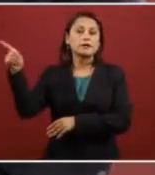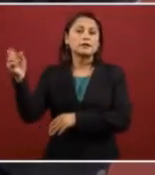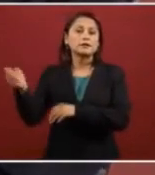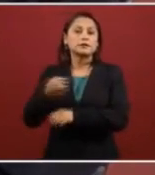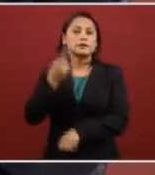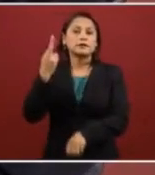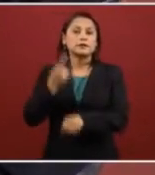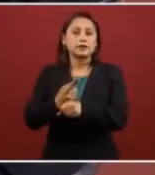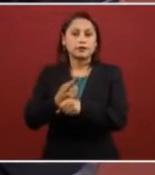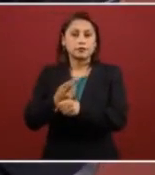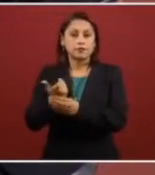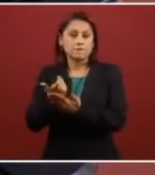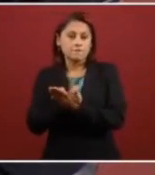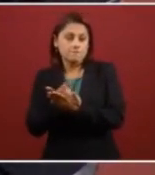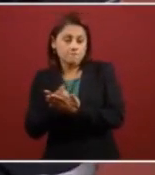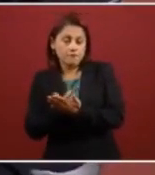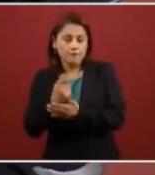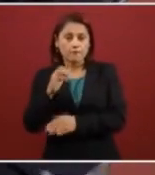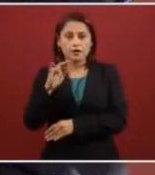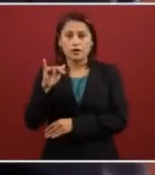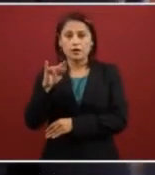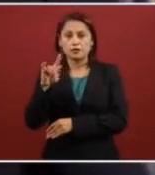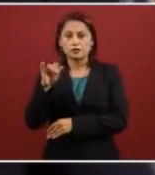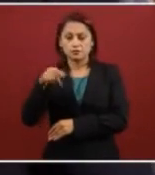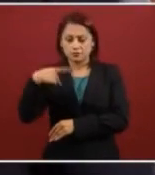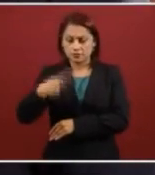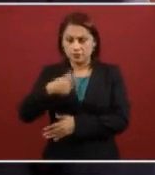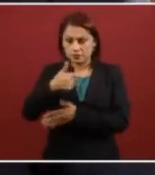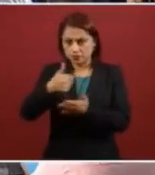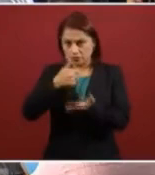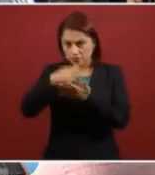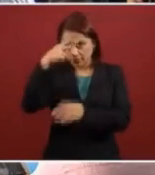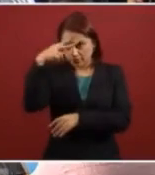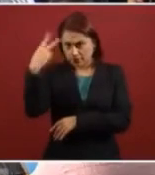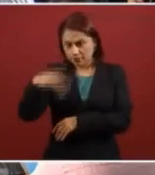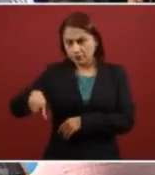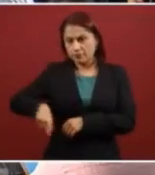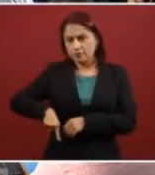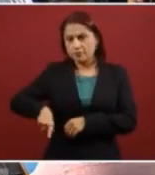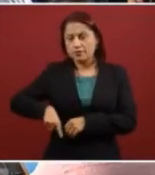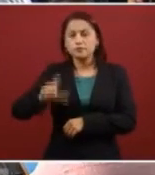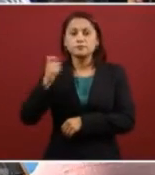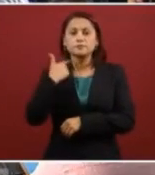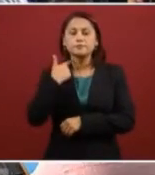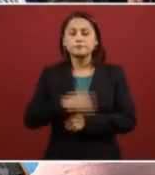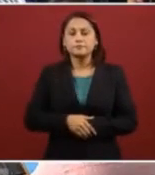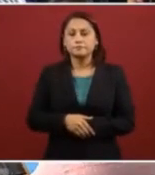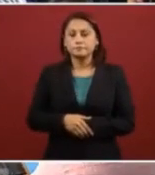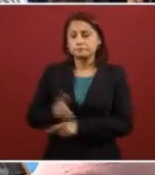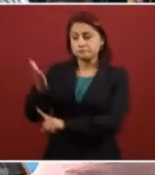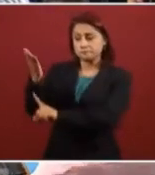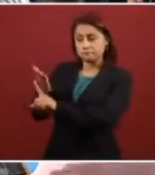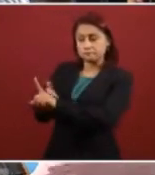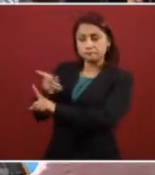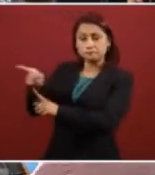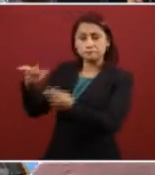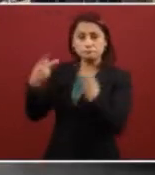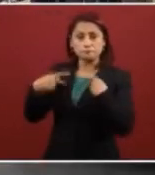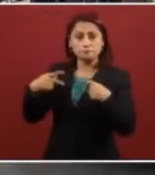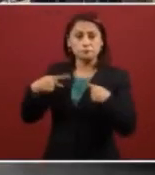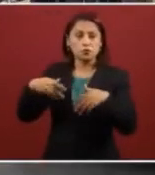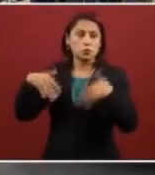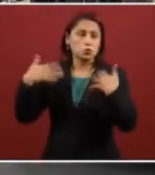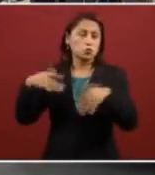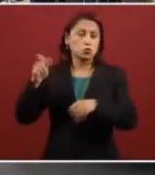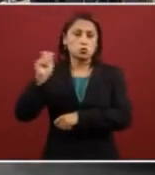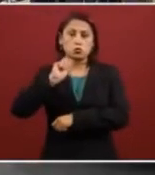As secretary of finance. Es una gente muy preparada. He's a very well prepared person. Y le tengo toda la confianza. And I have lots of confidence in